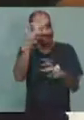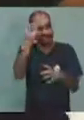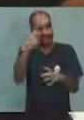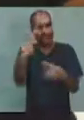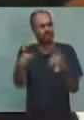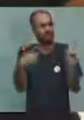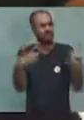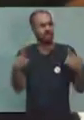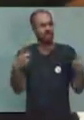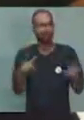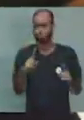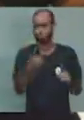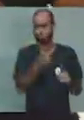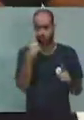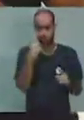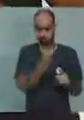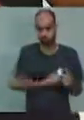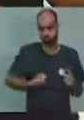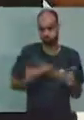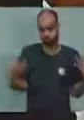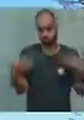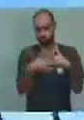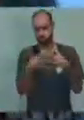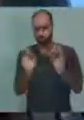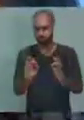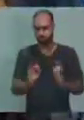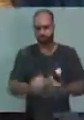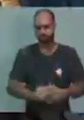individualidades, sino desde un esfuerzo conjunto y una meta común.